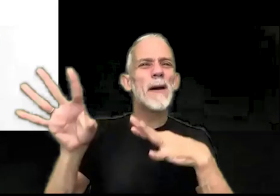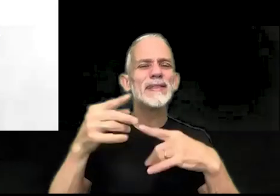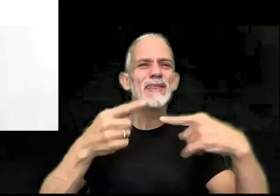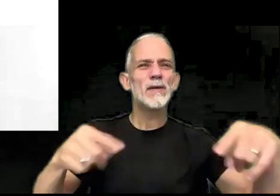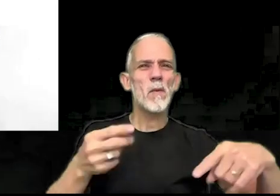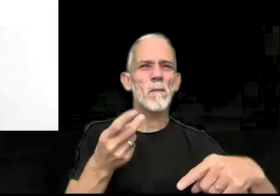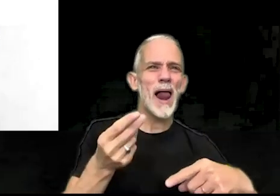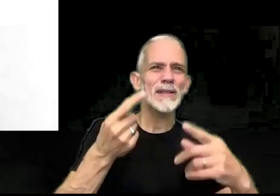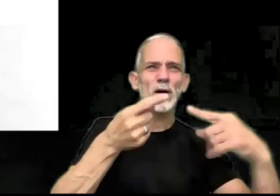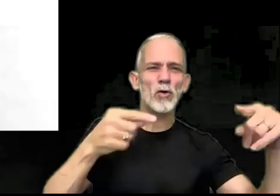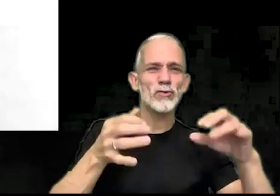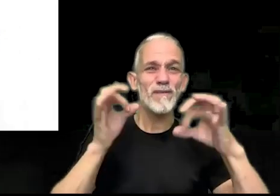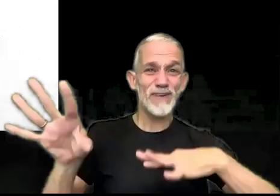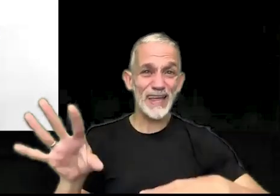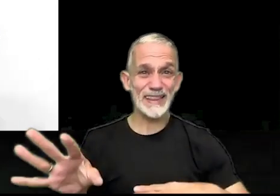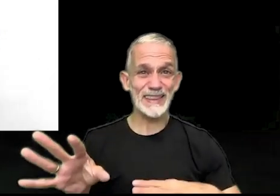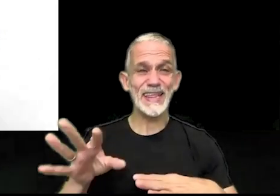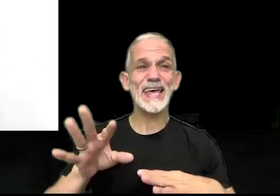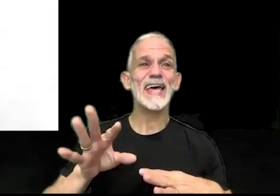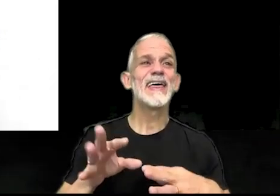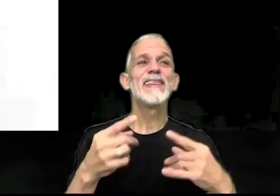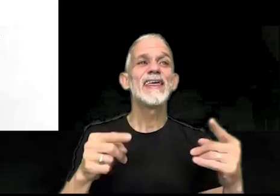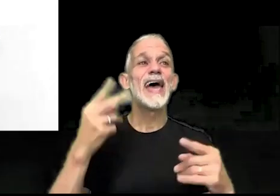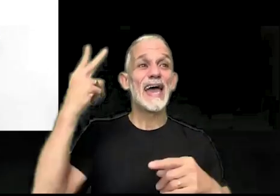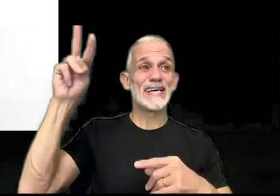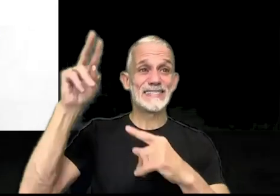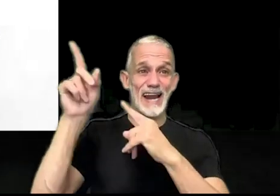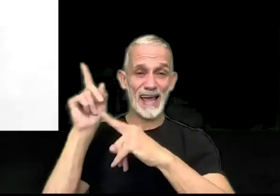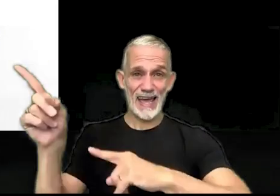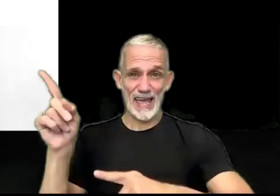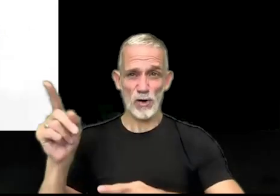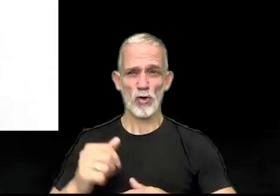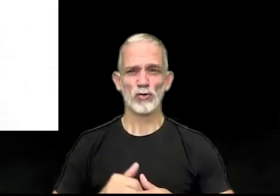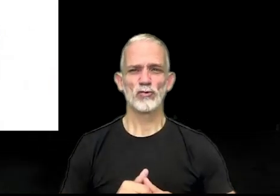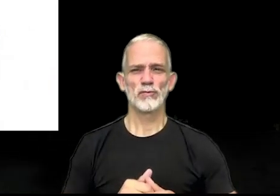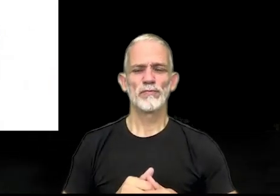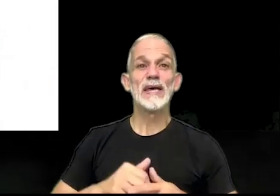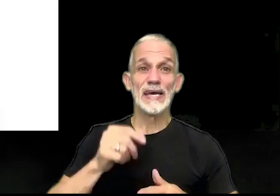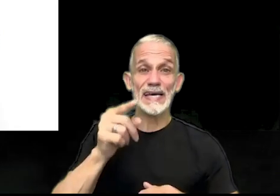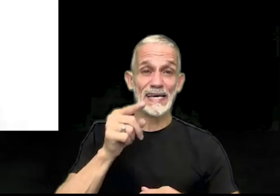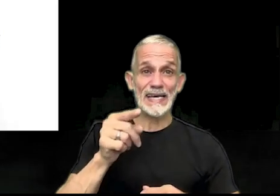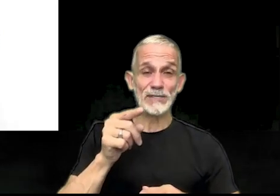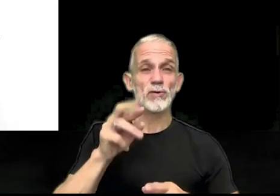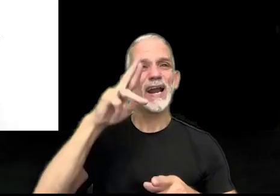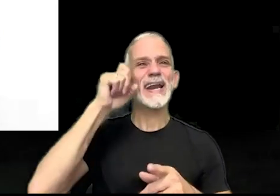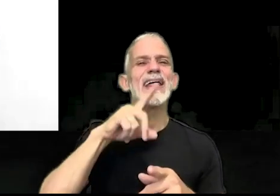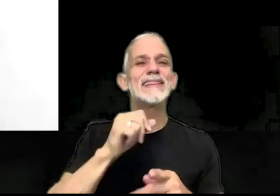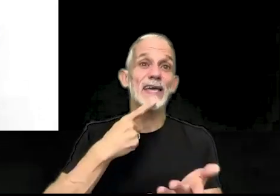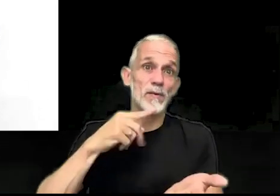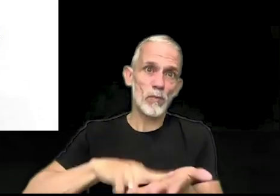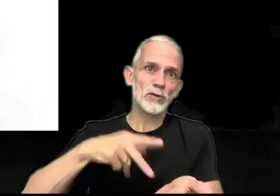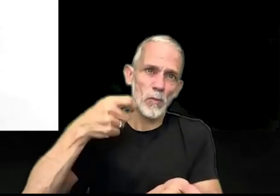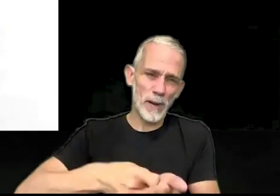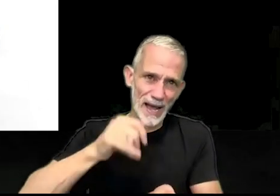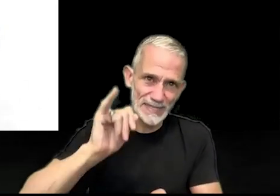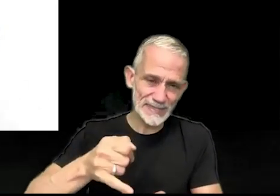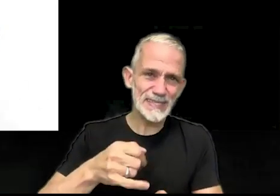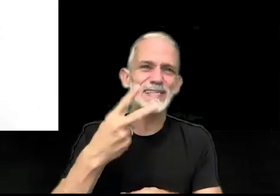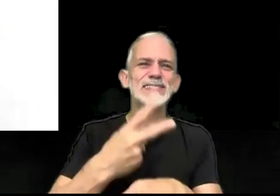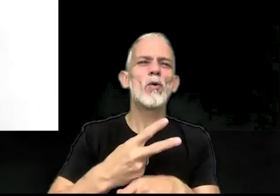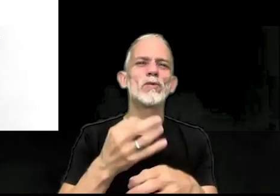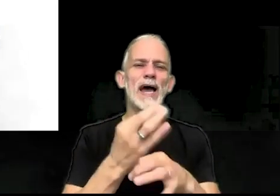activos financieros de fuente extranjera, que son renta grabada de segunda